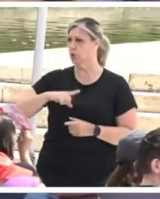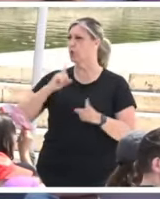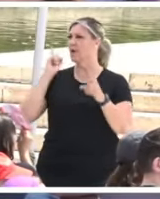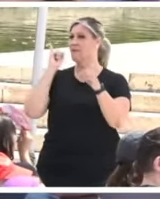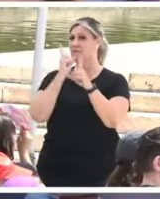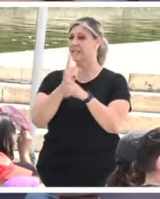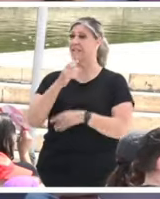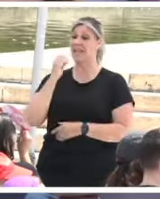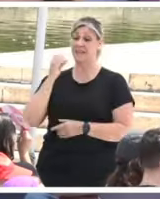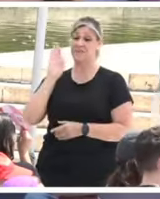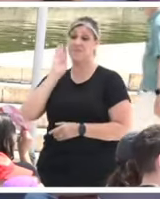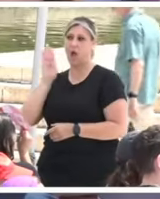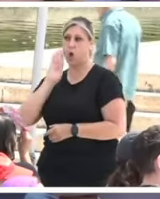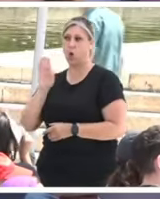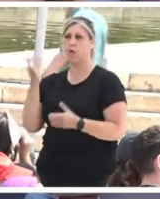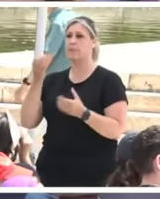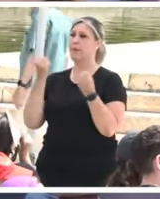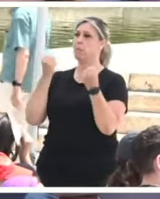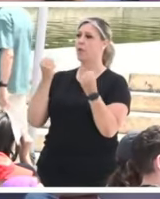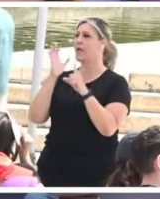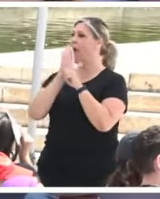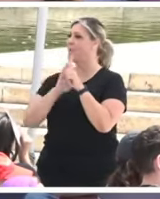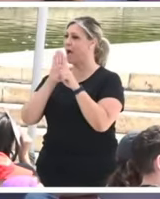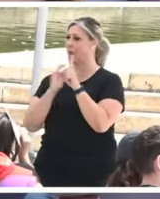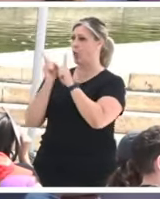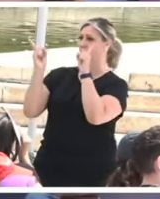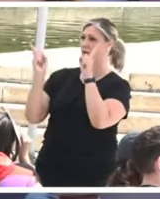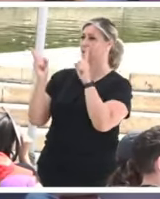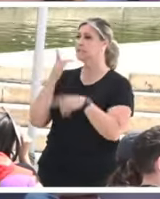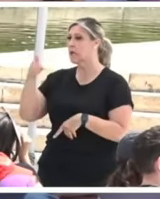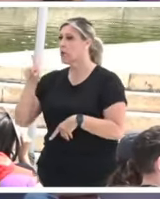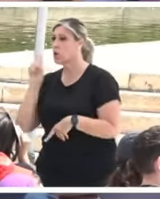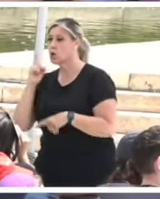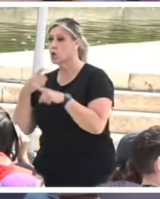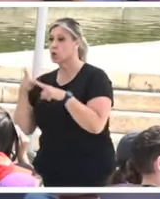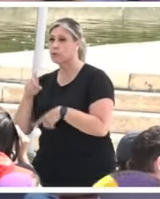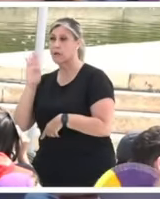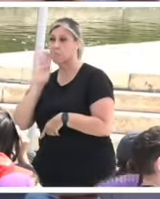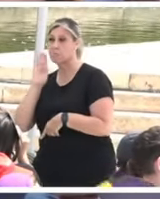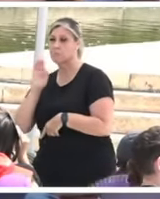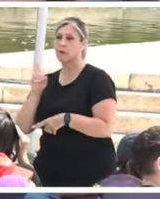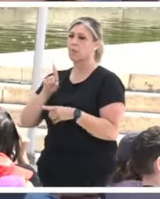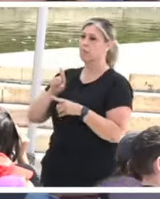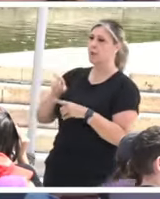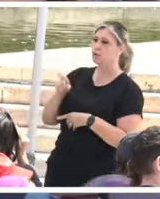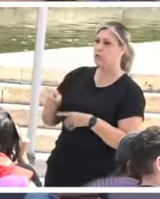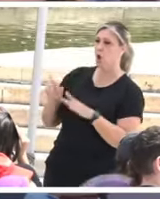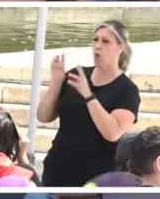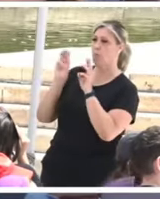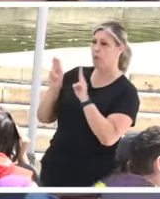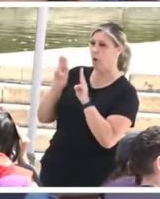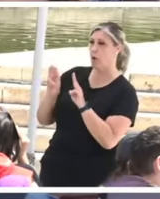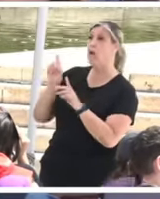frente al fango, el poder amable de la razón. Frente al fango, la persuasión, la pedagogía,